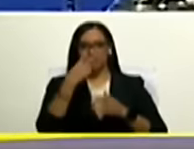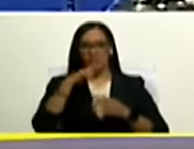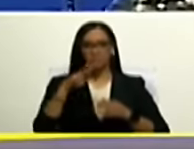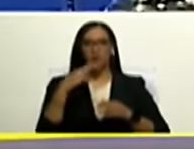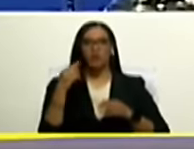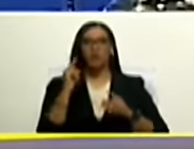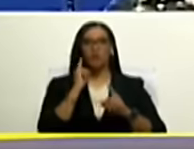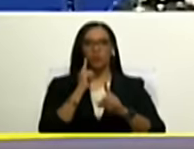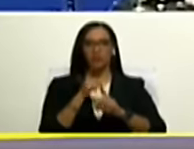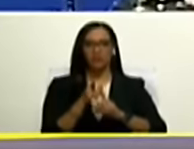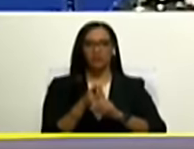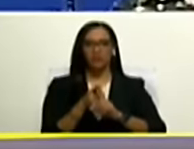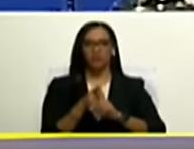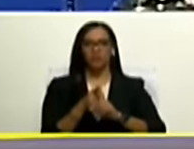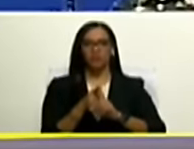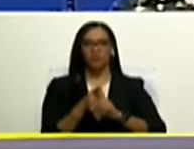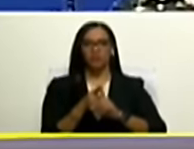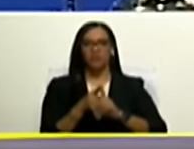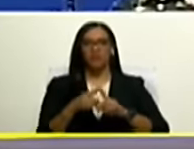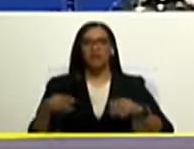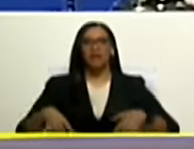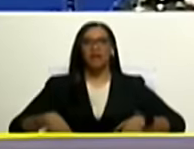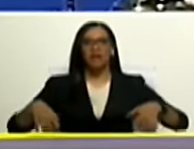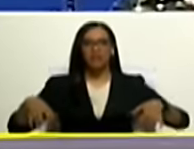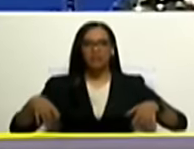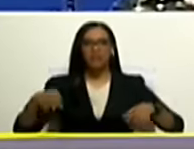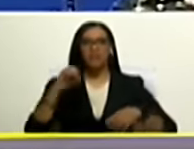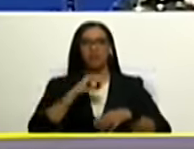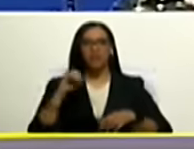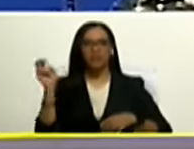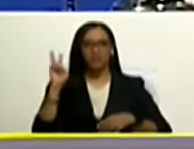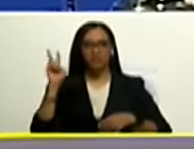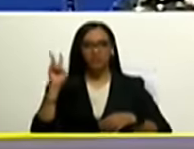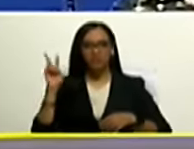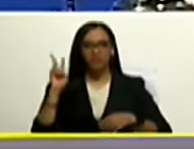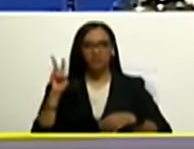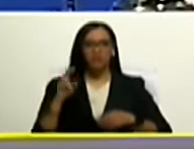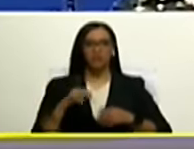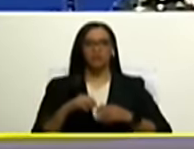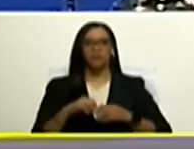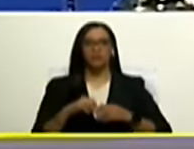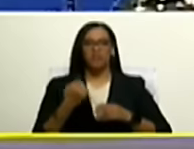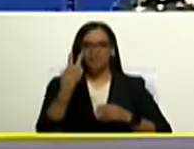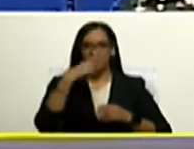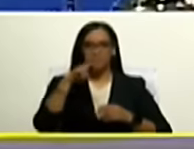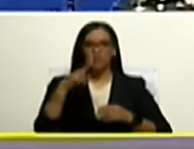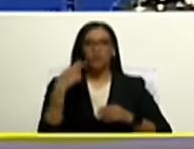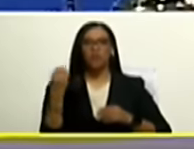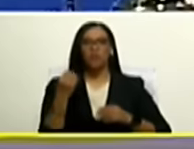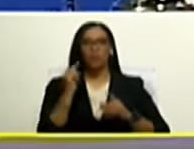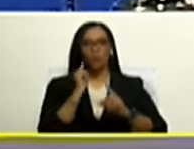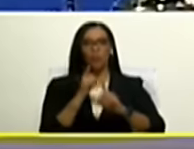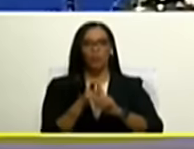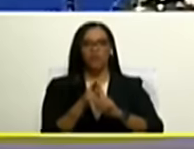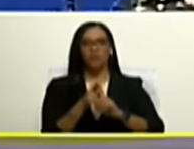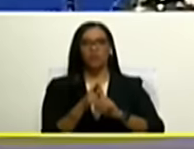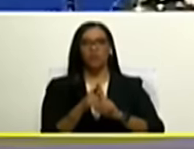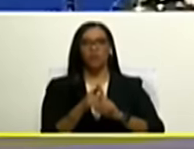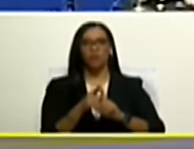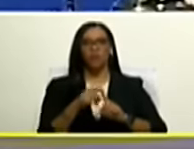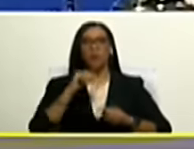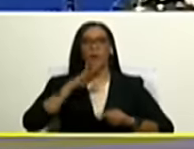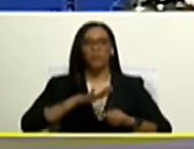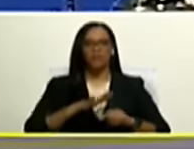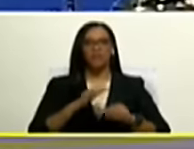como objetivo las riquezas del oriente venezolano y a visualizar como objetivo, como queda en